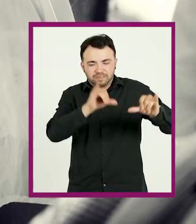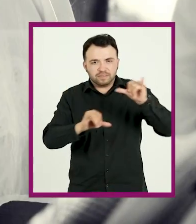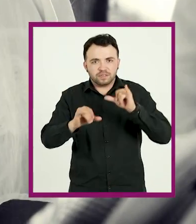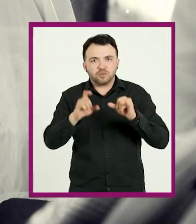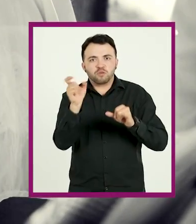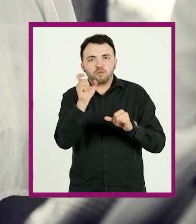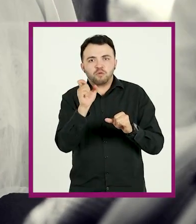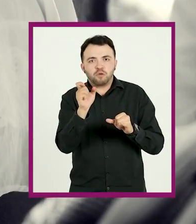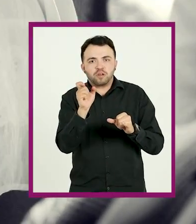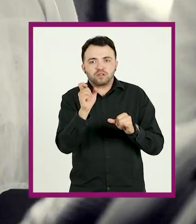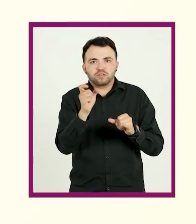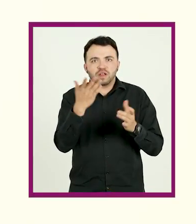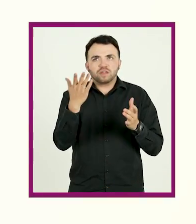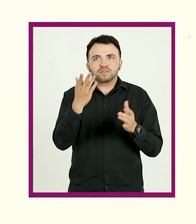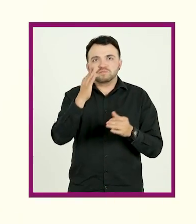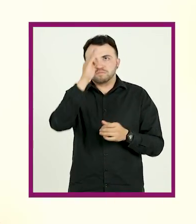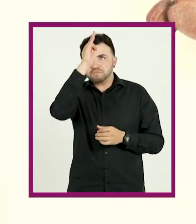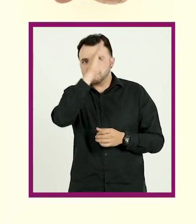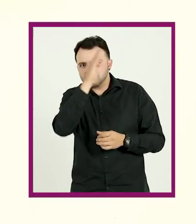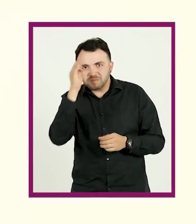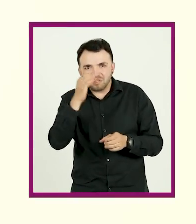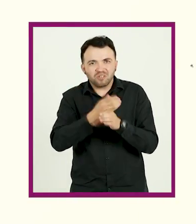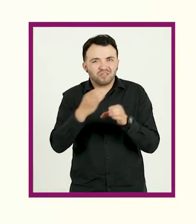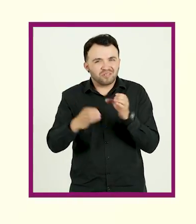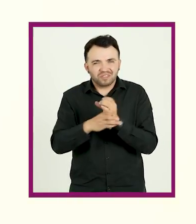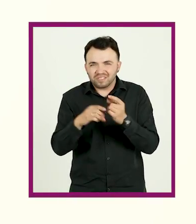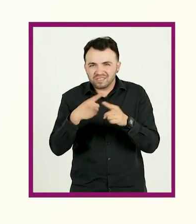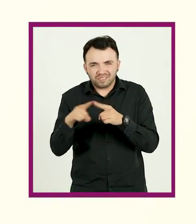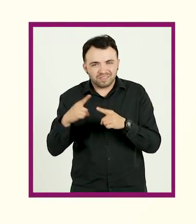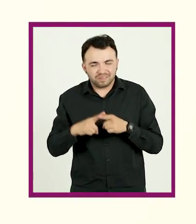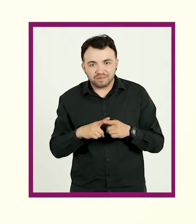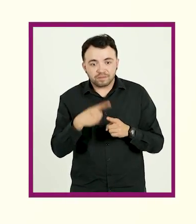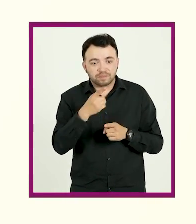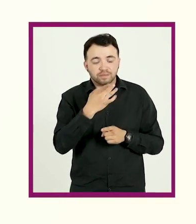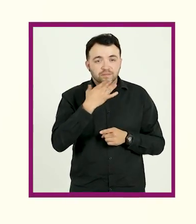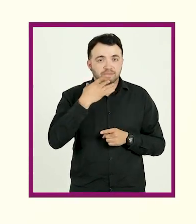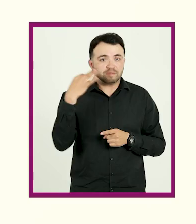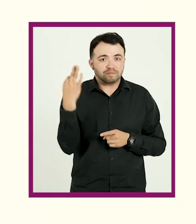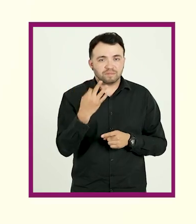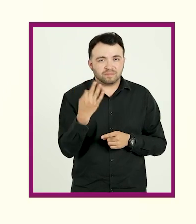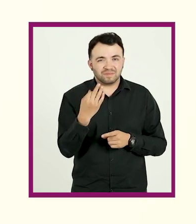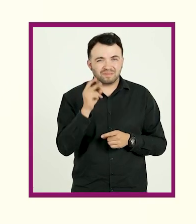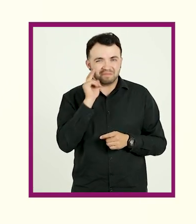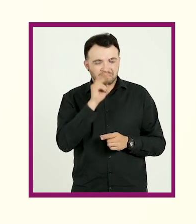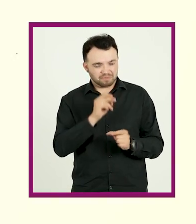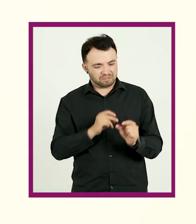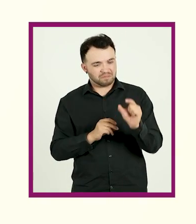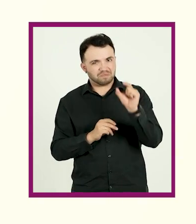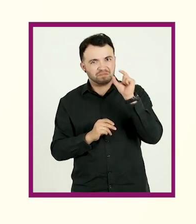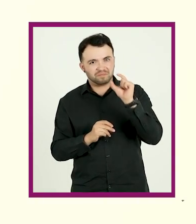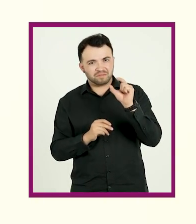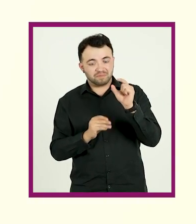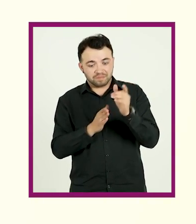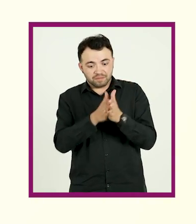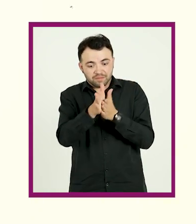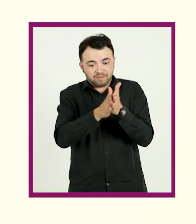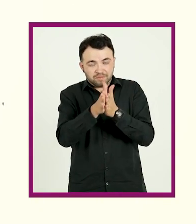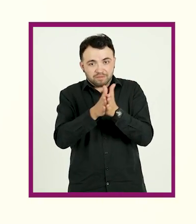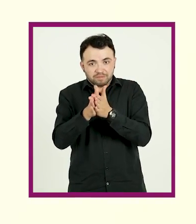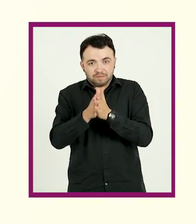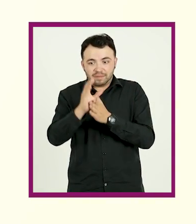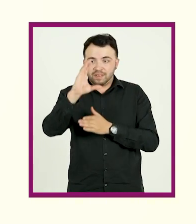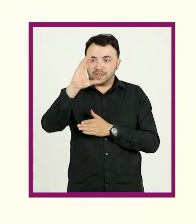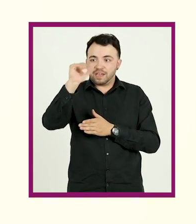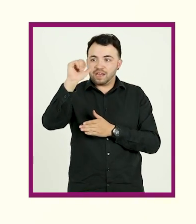celebraciones religiosas. Esta bebida obtenía su espesura y gran sabor de su ingrediente principal, las semillas tostadas